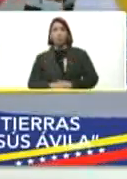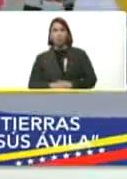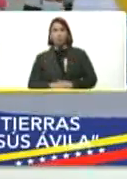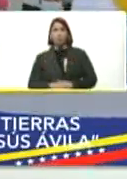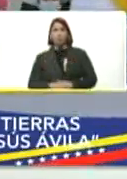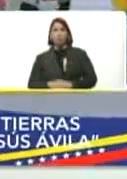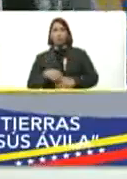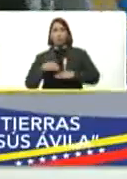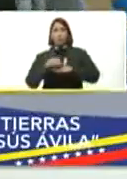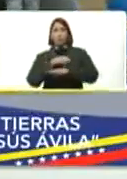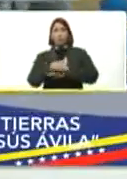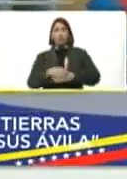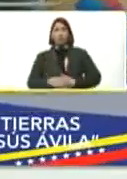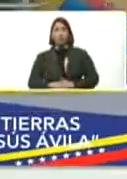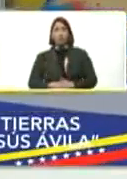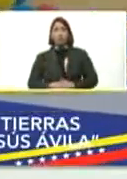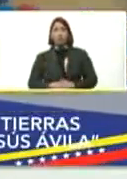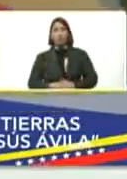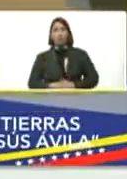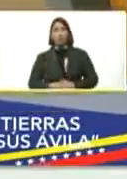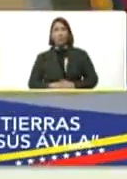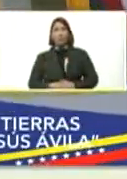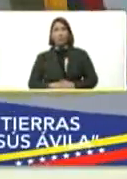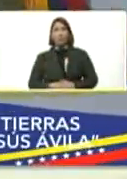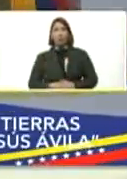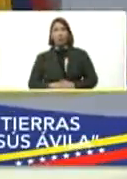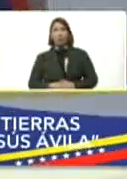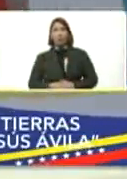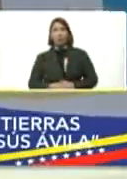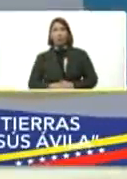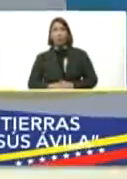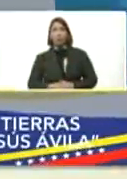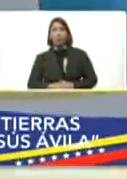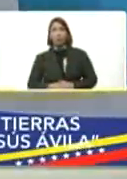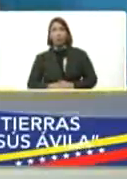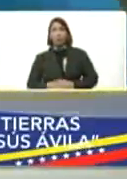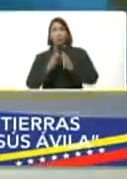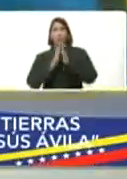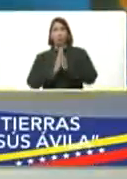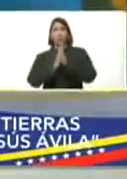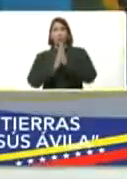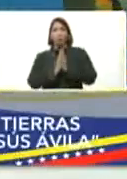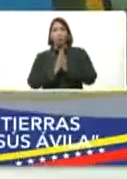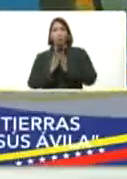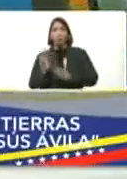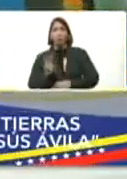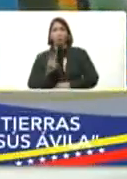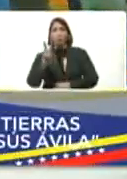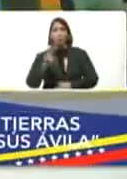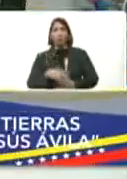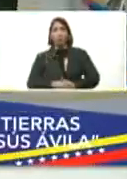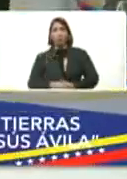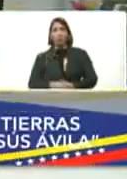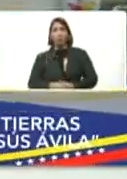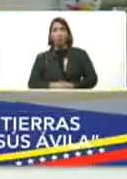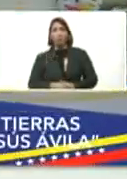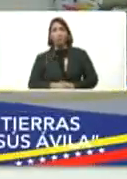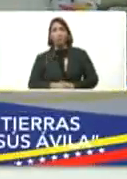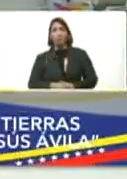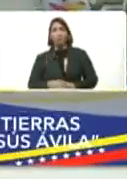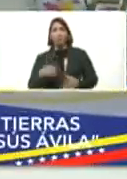allá. Allá está el monumento a la Virgen del Valle, mi saludo a todos